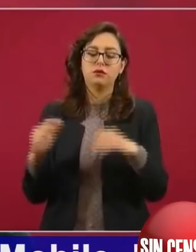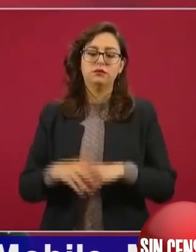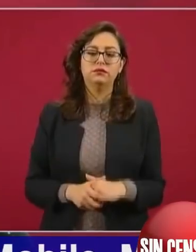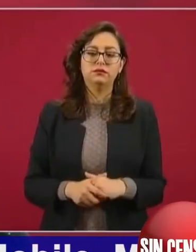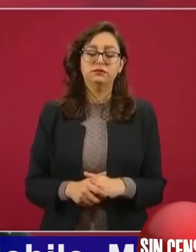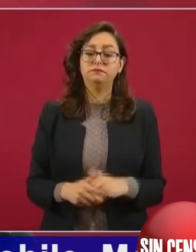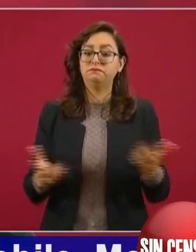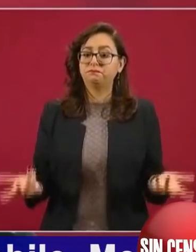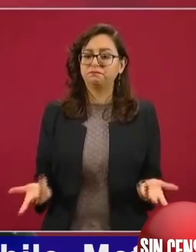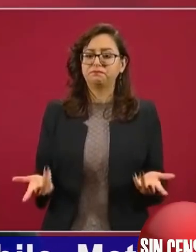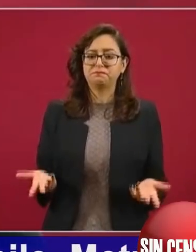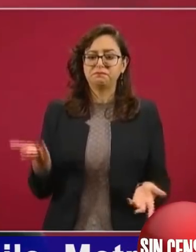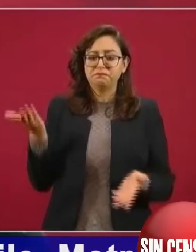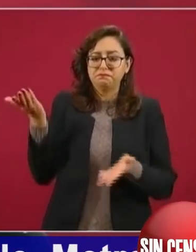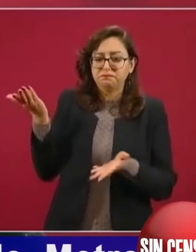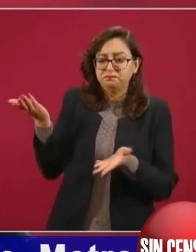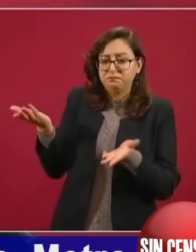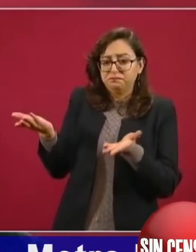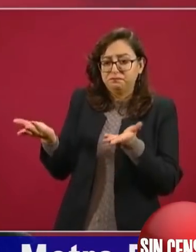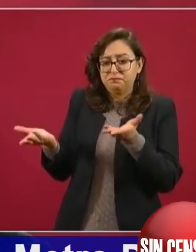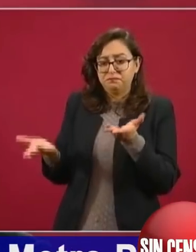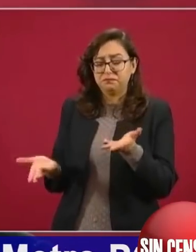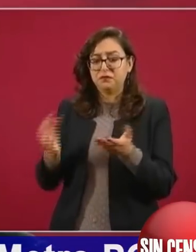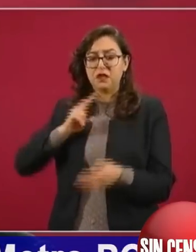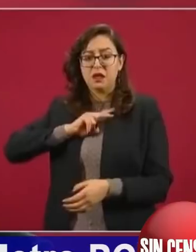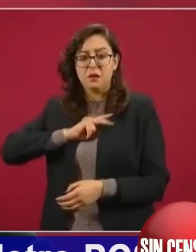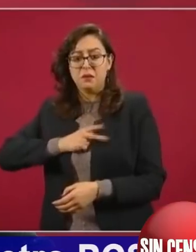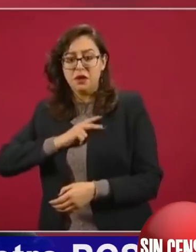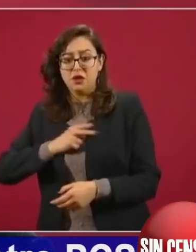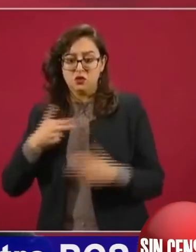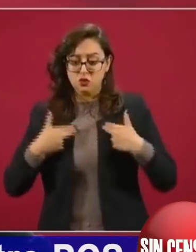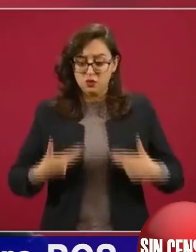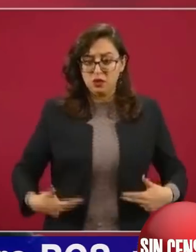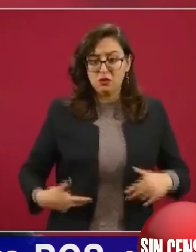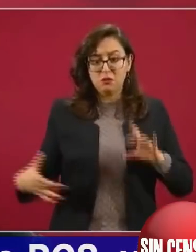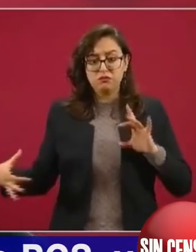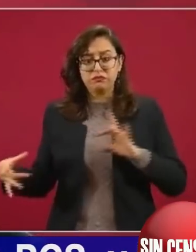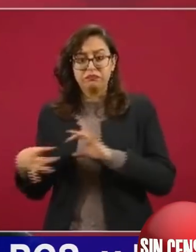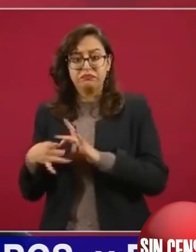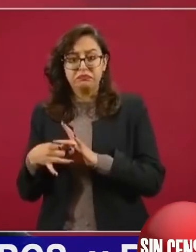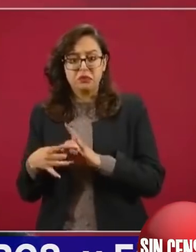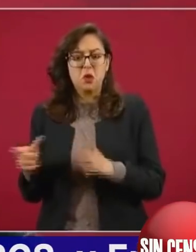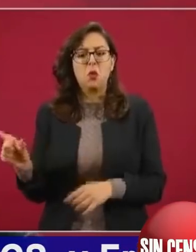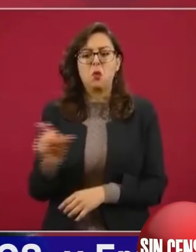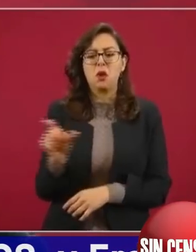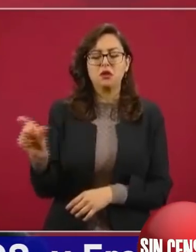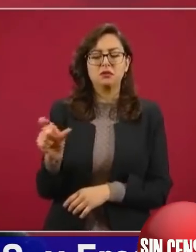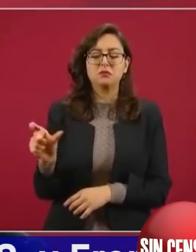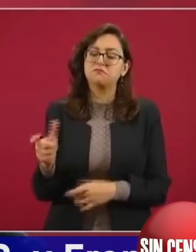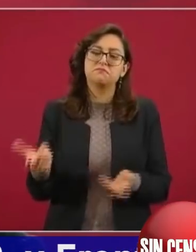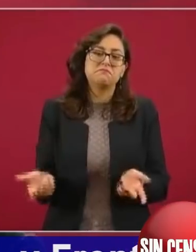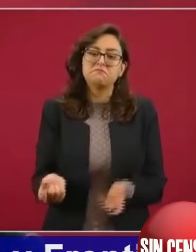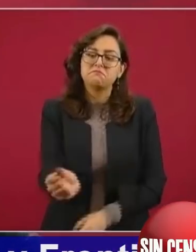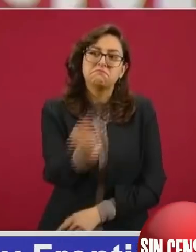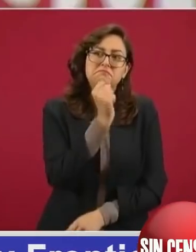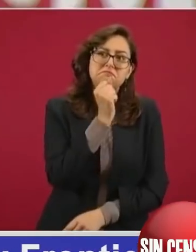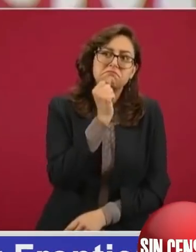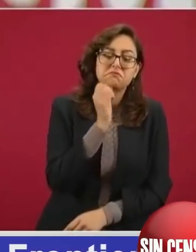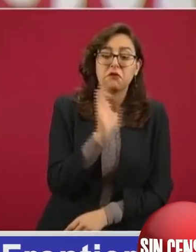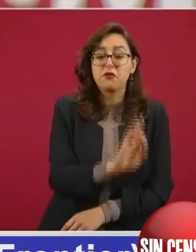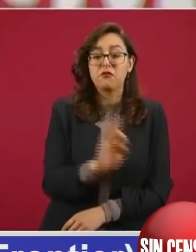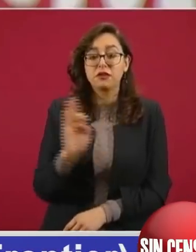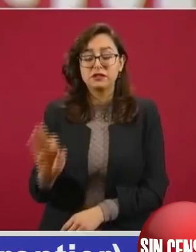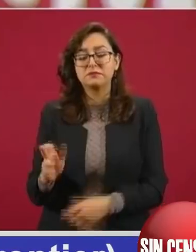ese punto de equilibrio? Es hasta cierto punto impredecible. Si quisiéramos tener una comparación del escenario que estoy